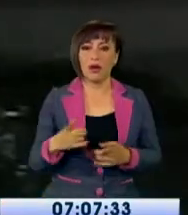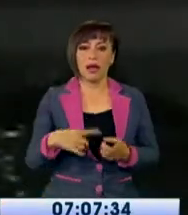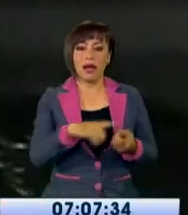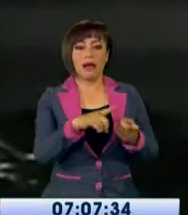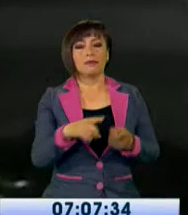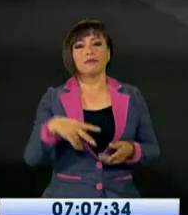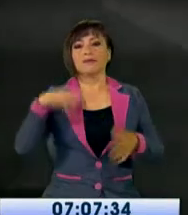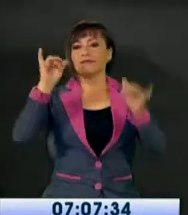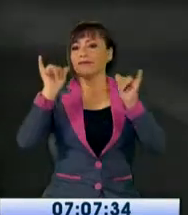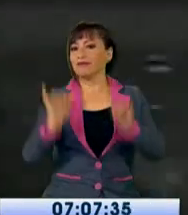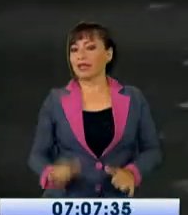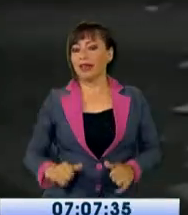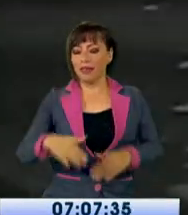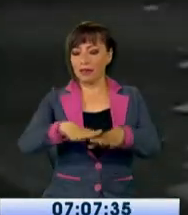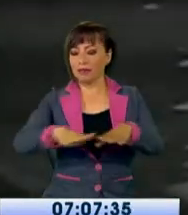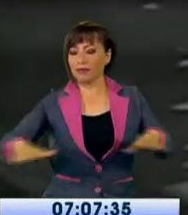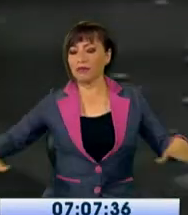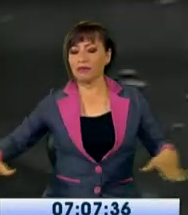la calzada.